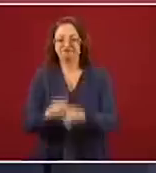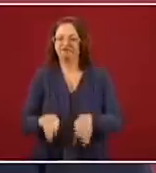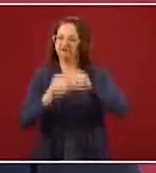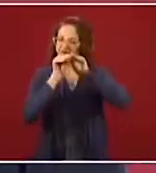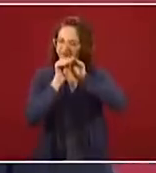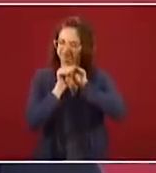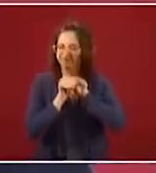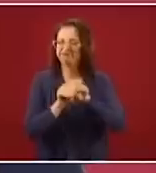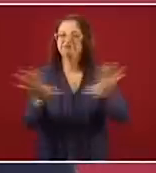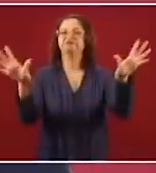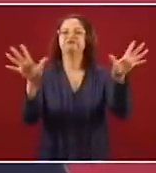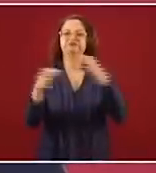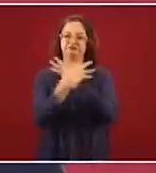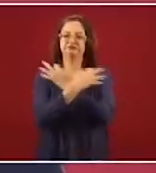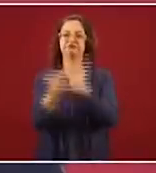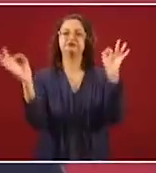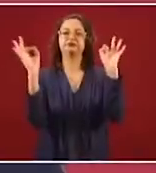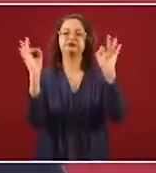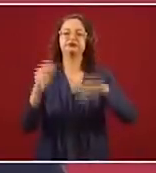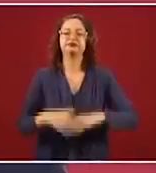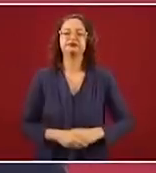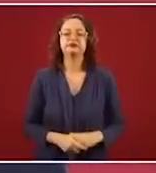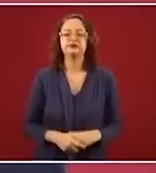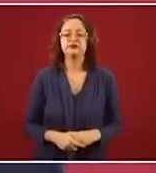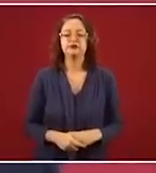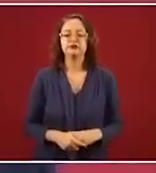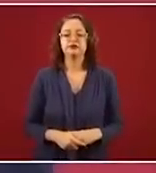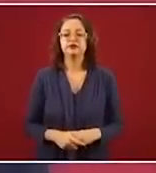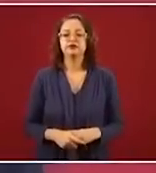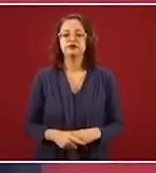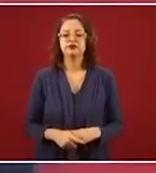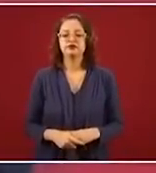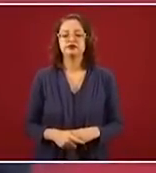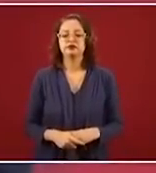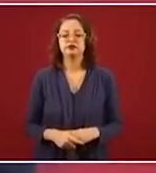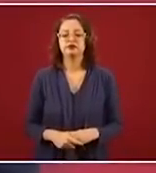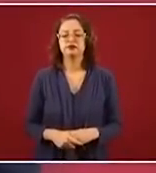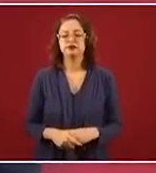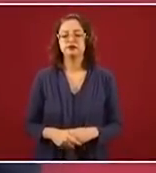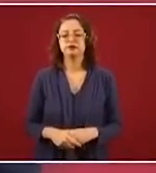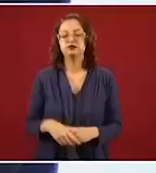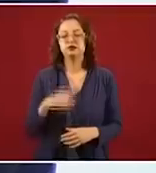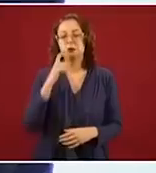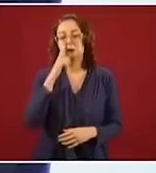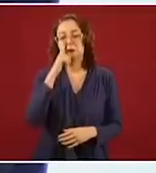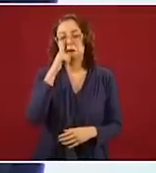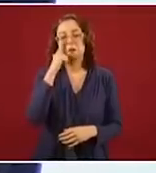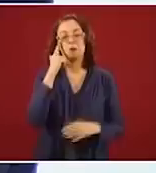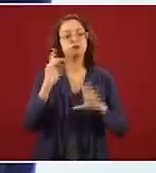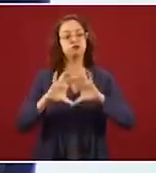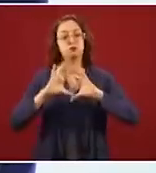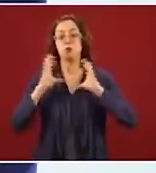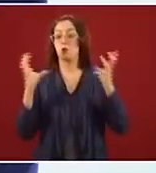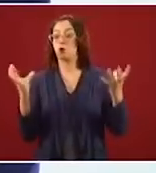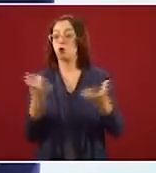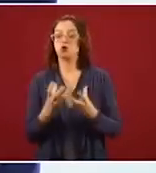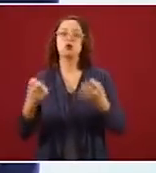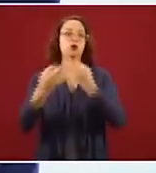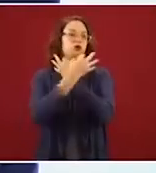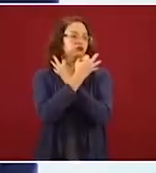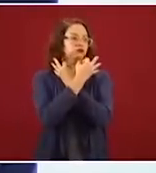vamos a mencionarlo y van a tener fama mundial.